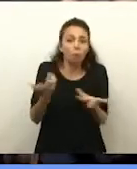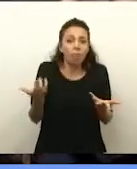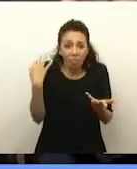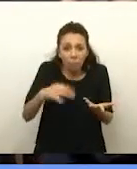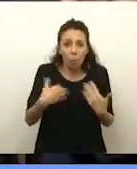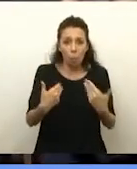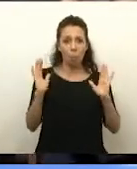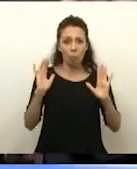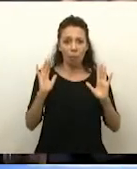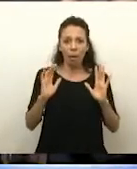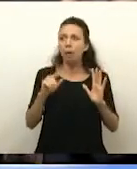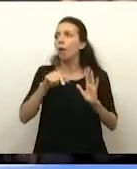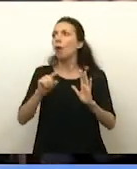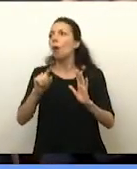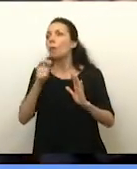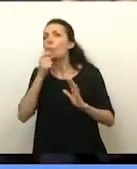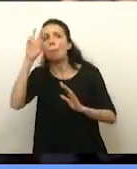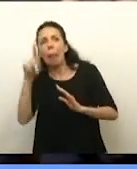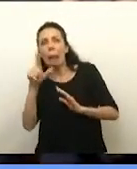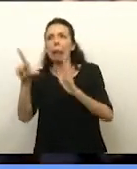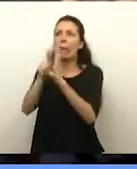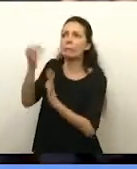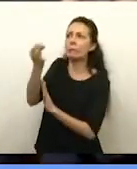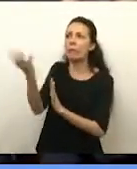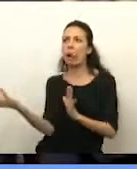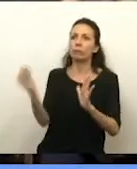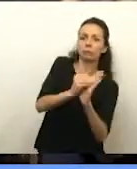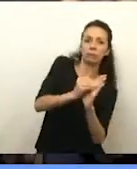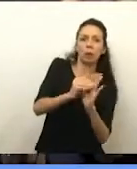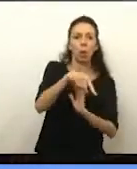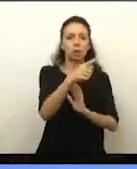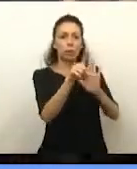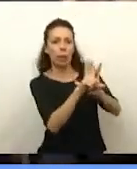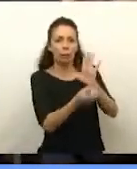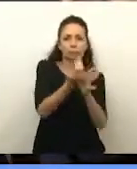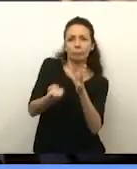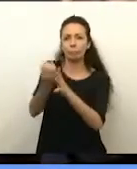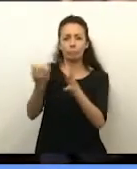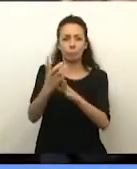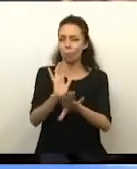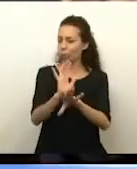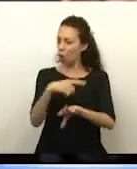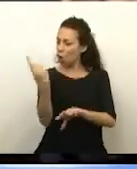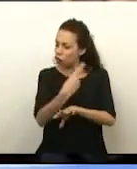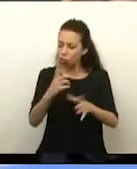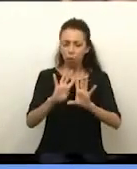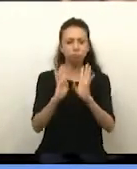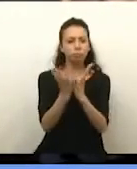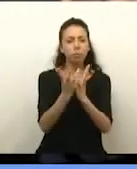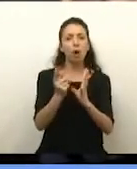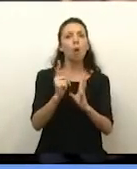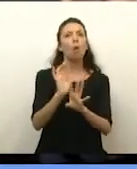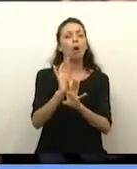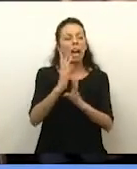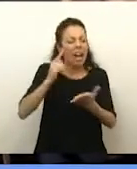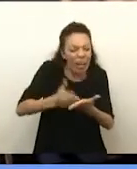de atajos como leyes especiales para corregir algo porque no funcionamos como cámara revisora y eso lo voy